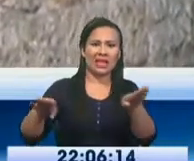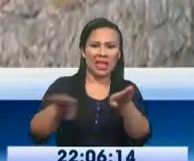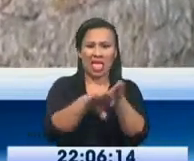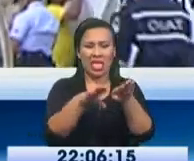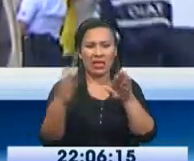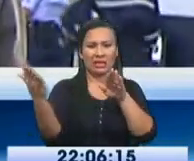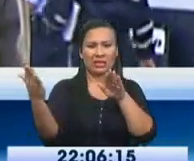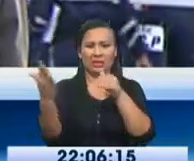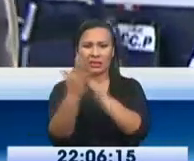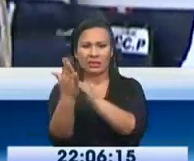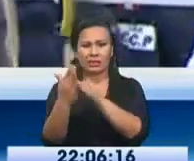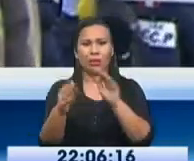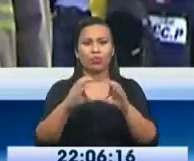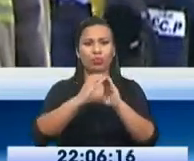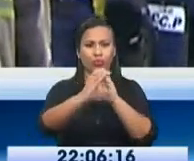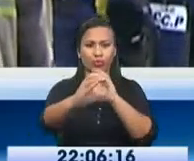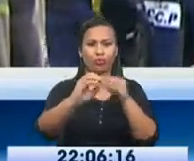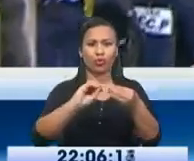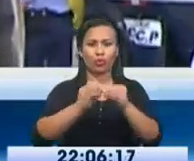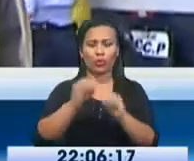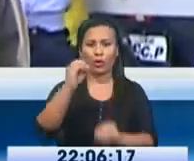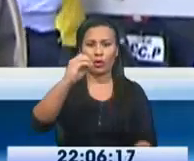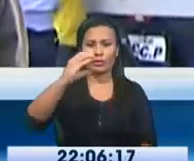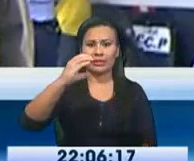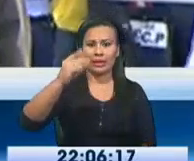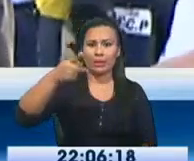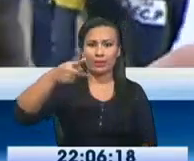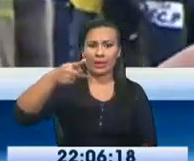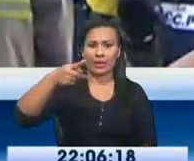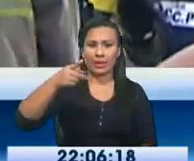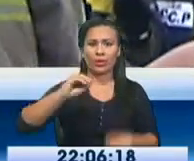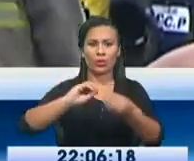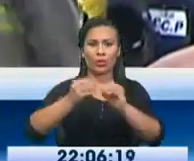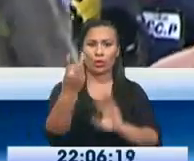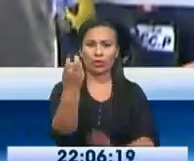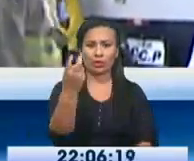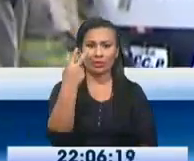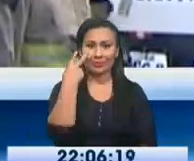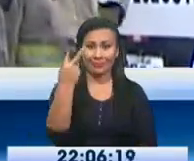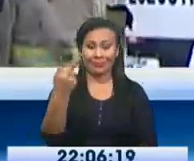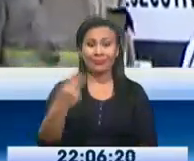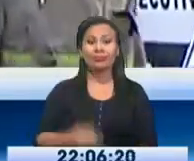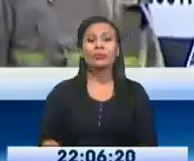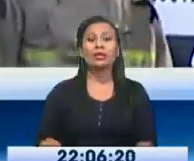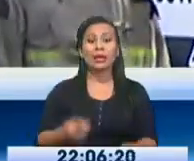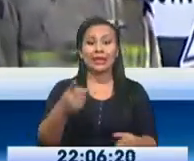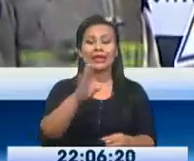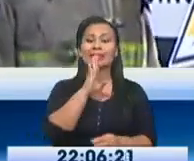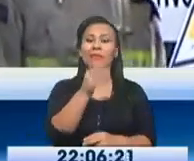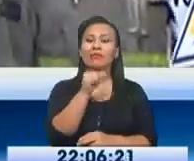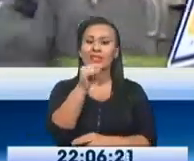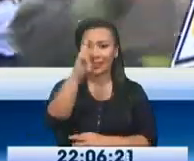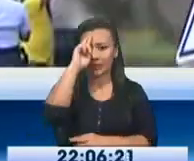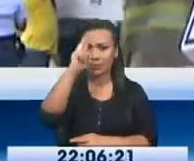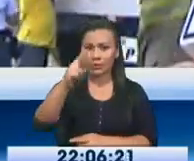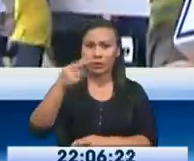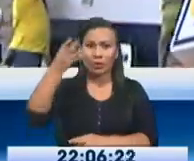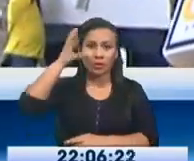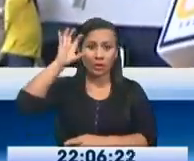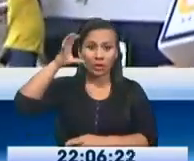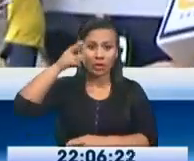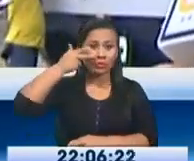de la buseta de la línea 12 OCP. El irrespeto a la señal del dispositivo de tránsito por